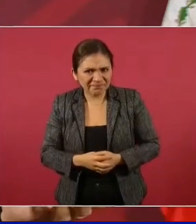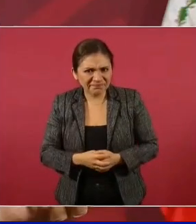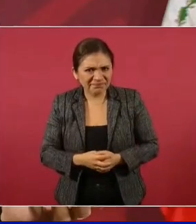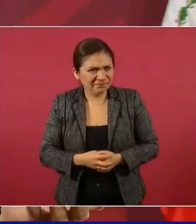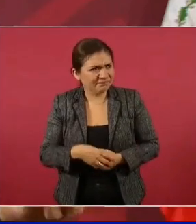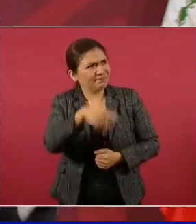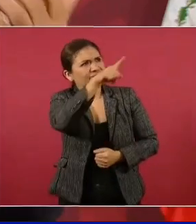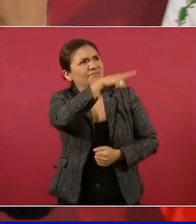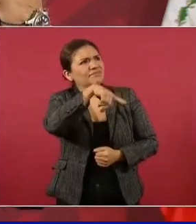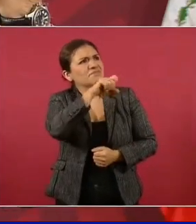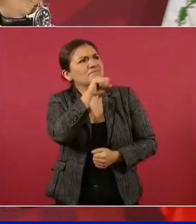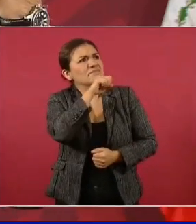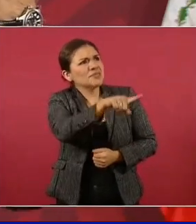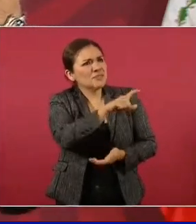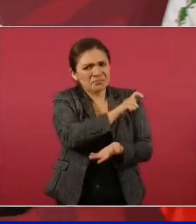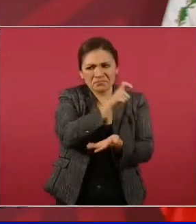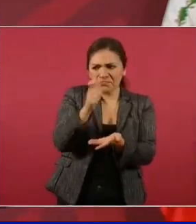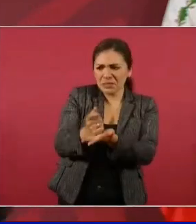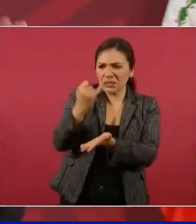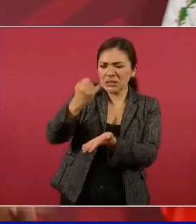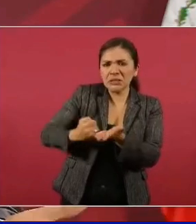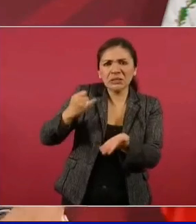ellos no pagaban, pero